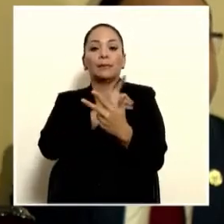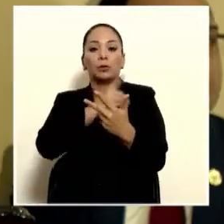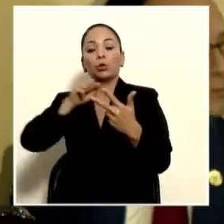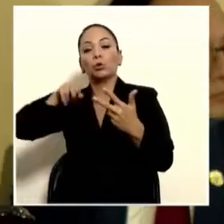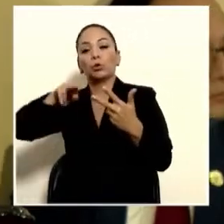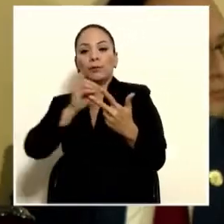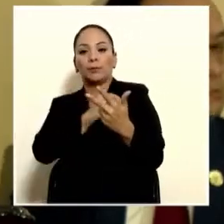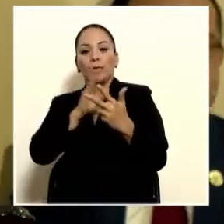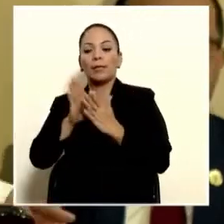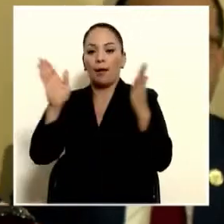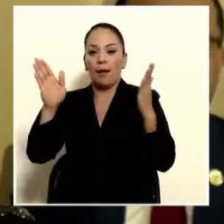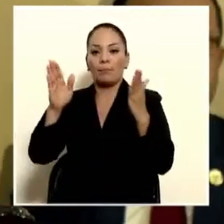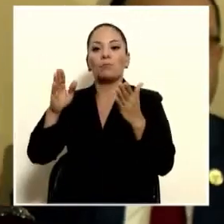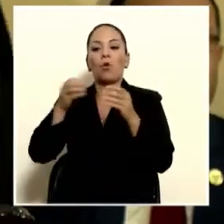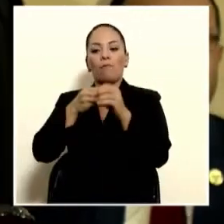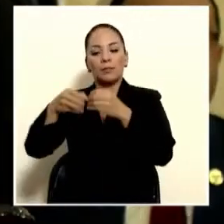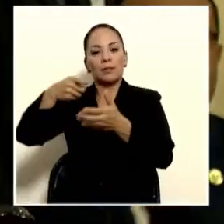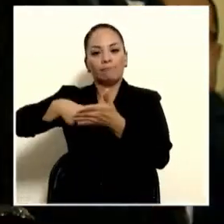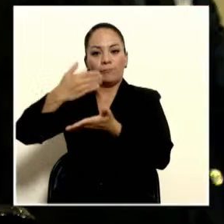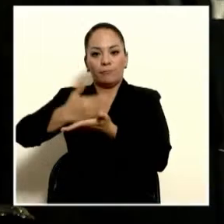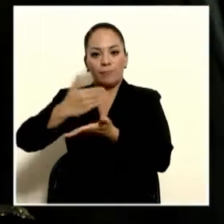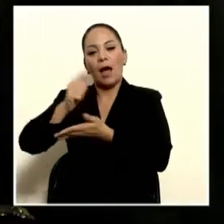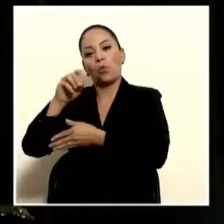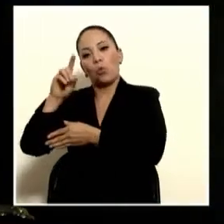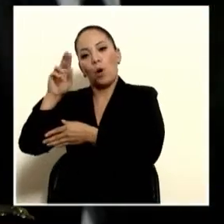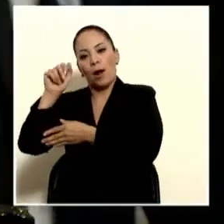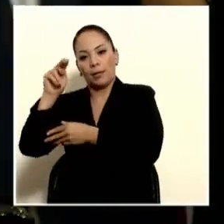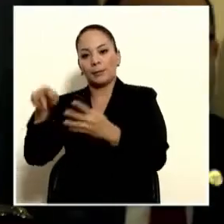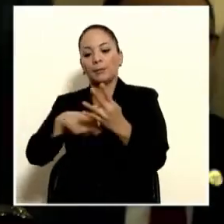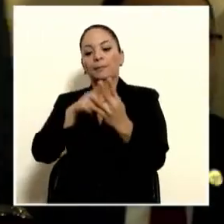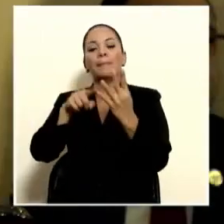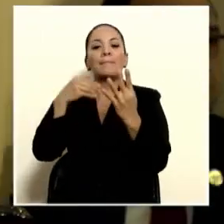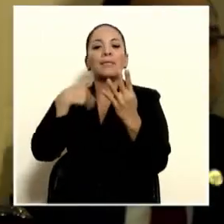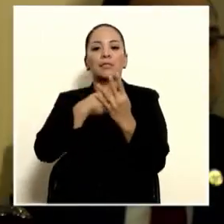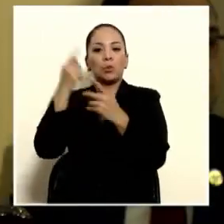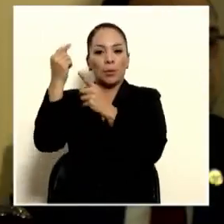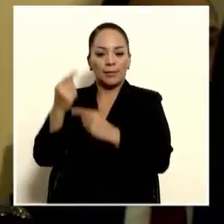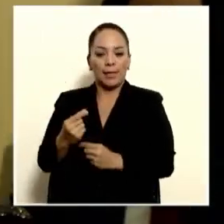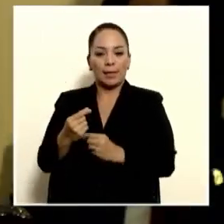subdirector general de Aduanas, así como al señor ministro de Hacienda.